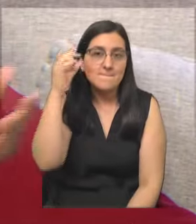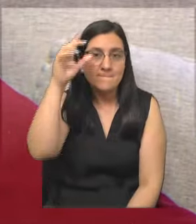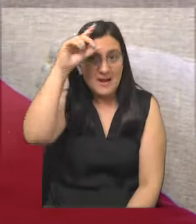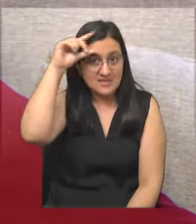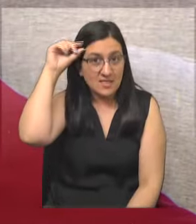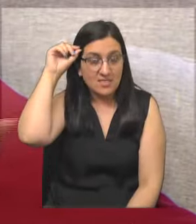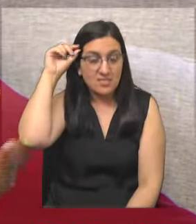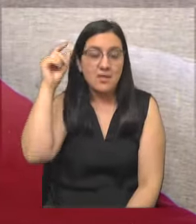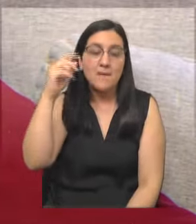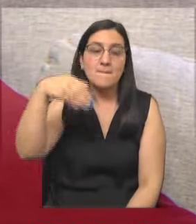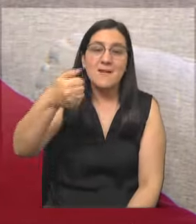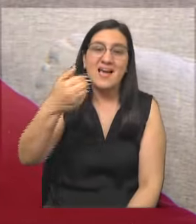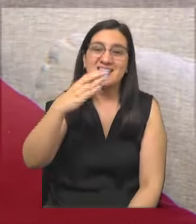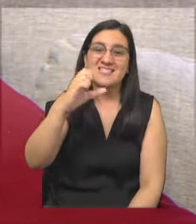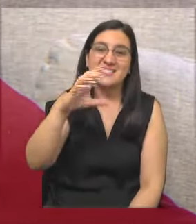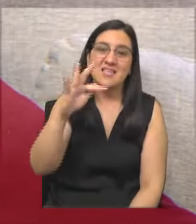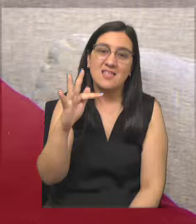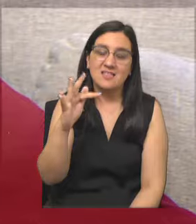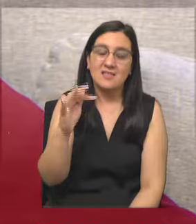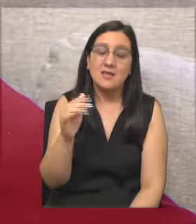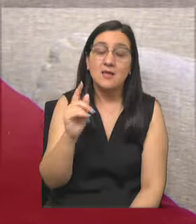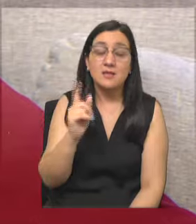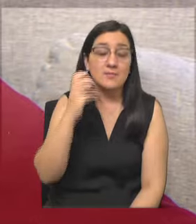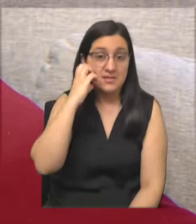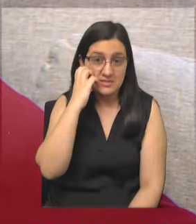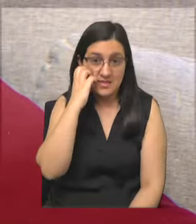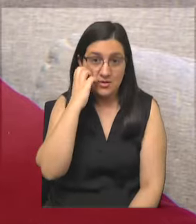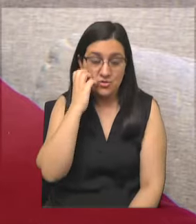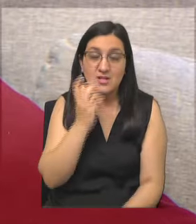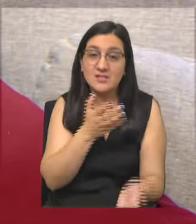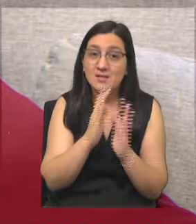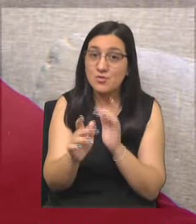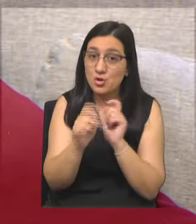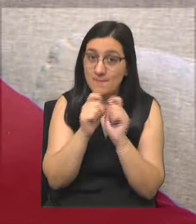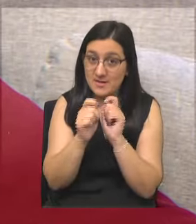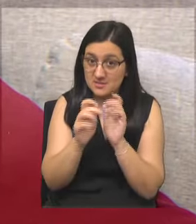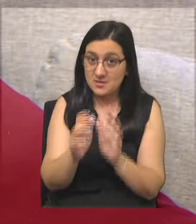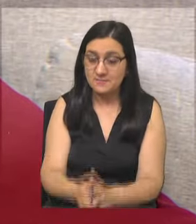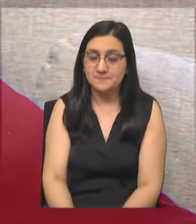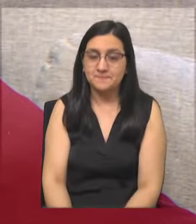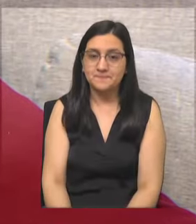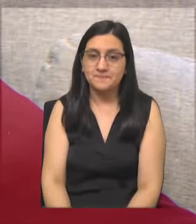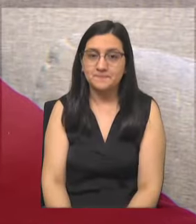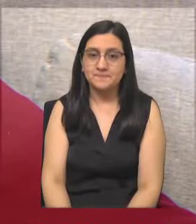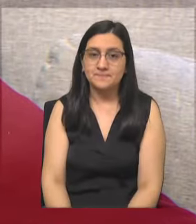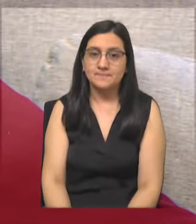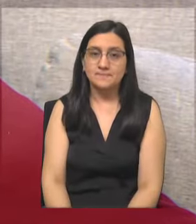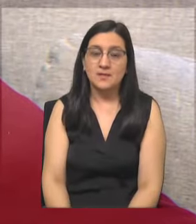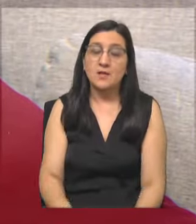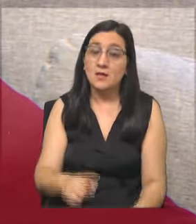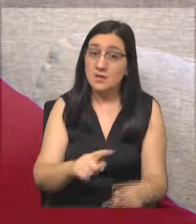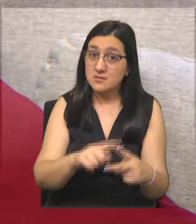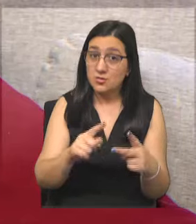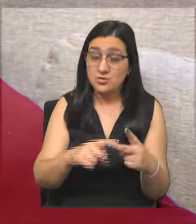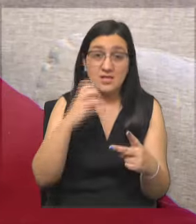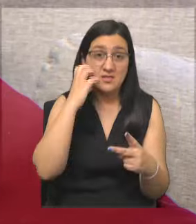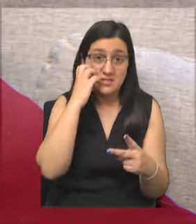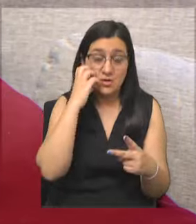las versiones oficiales y el tratamiento de la prensa a cada uno de estos hechos. A cualquiera de estas dos causas